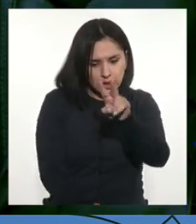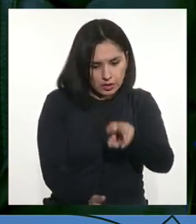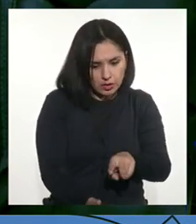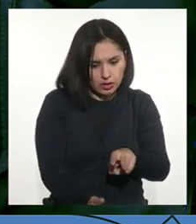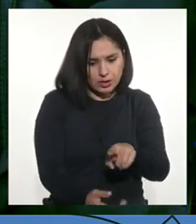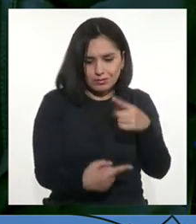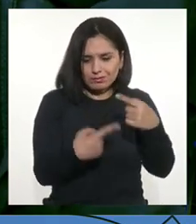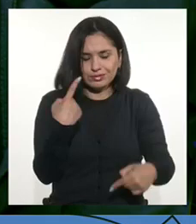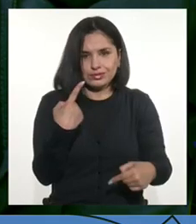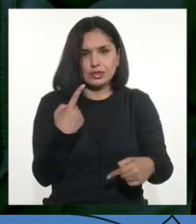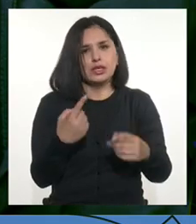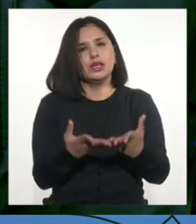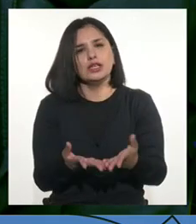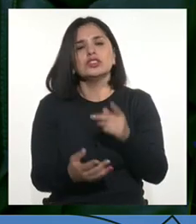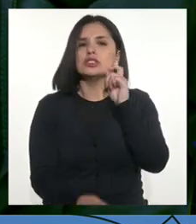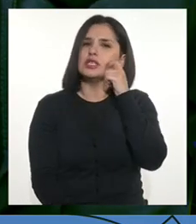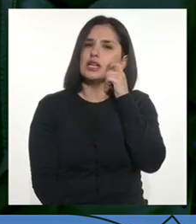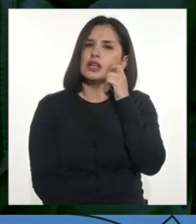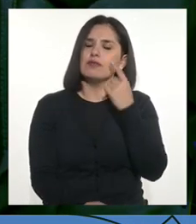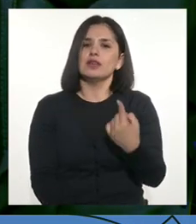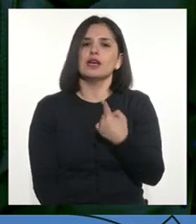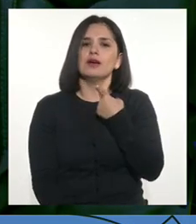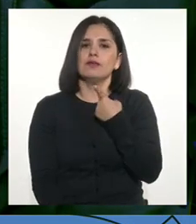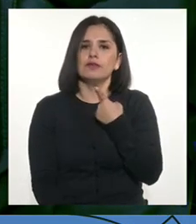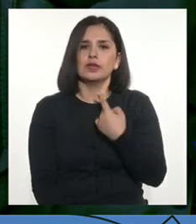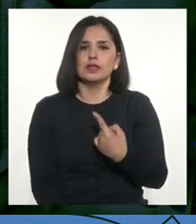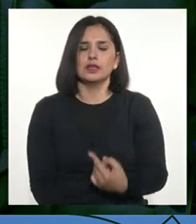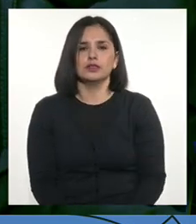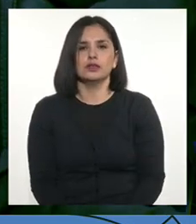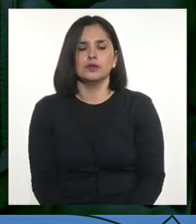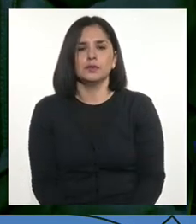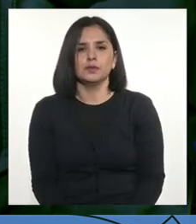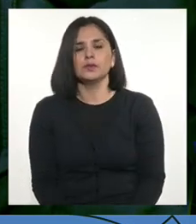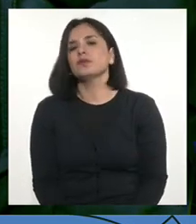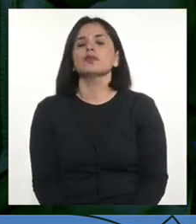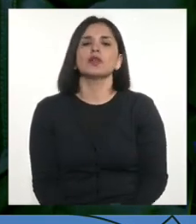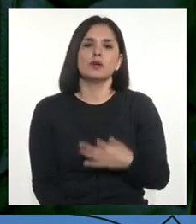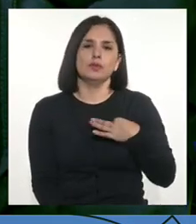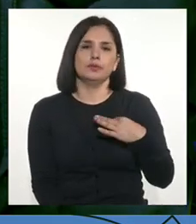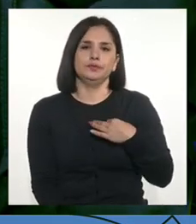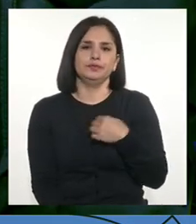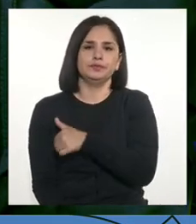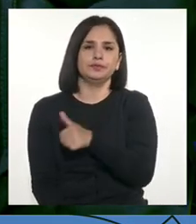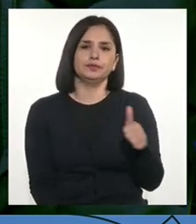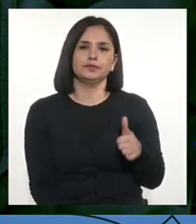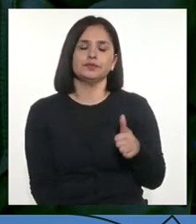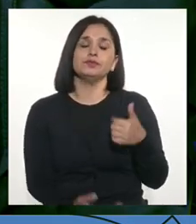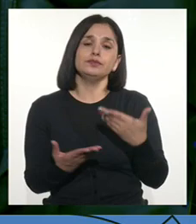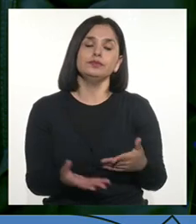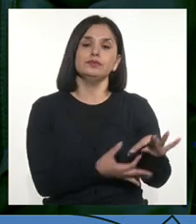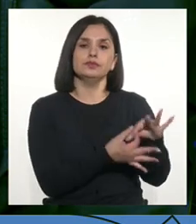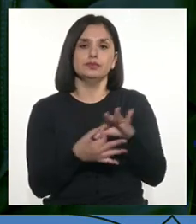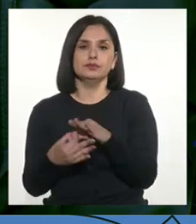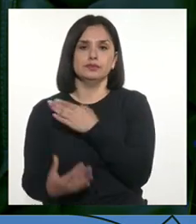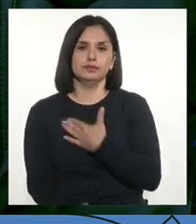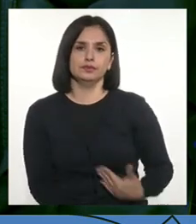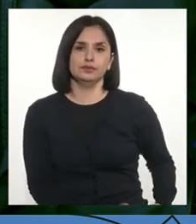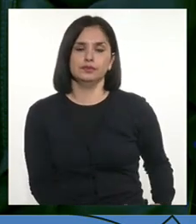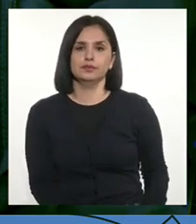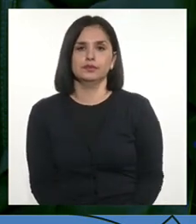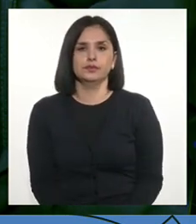consiguiente generando un perjuicio para la ciudadanía por eso señor presidente